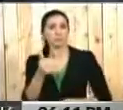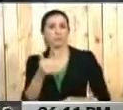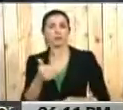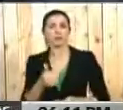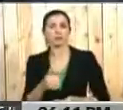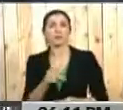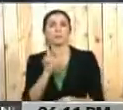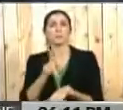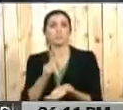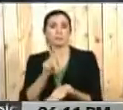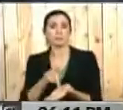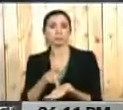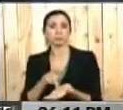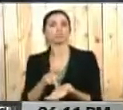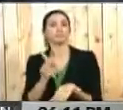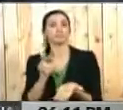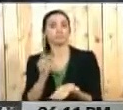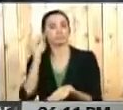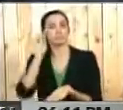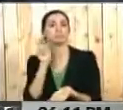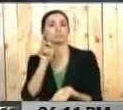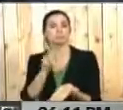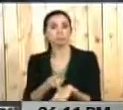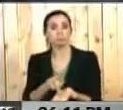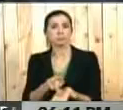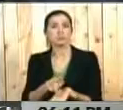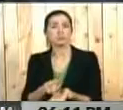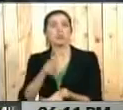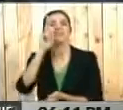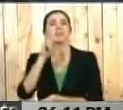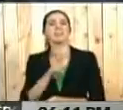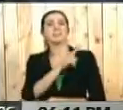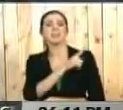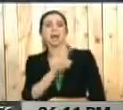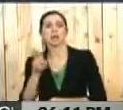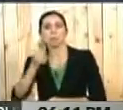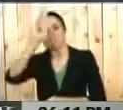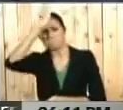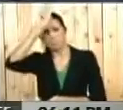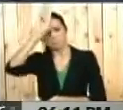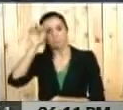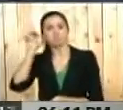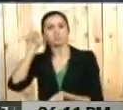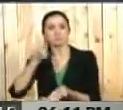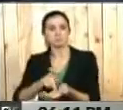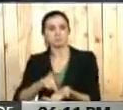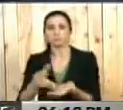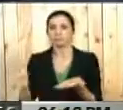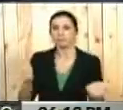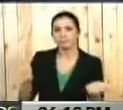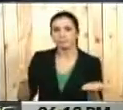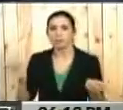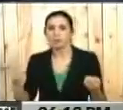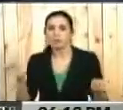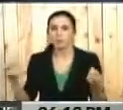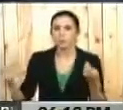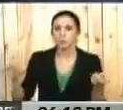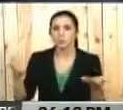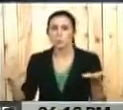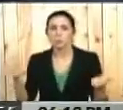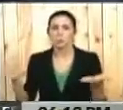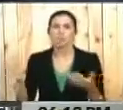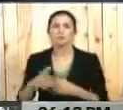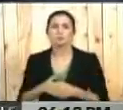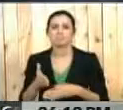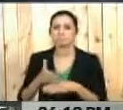la intervención o la participación del Vaticano a instancia de las partes. Yo creo que el diálogo